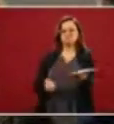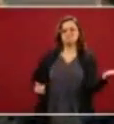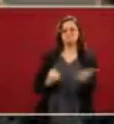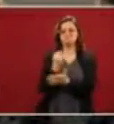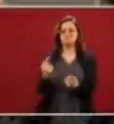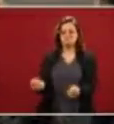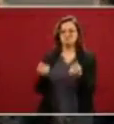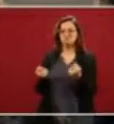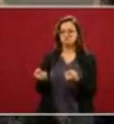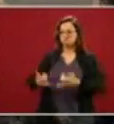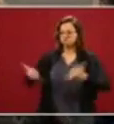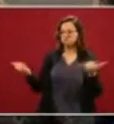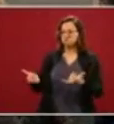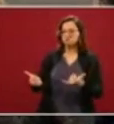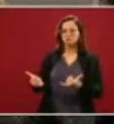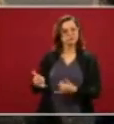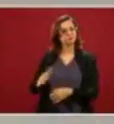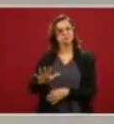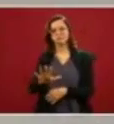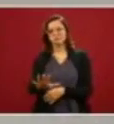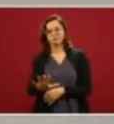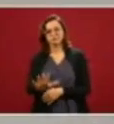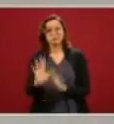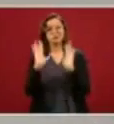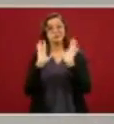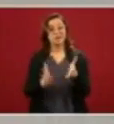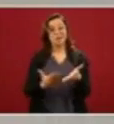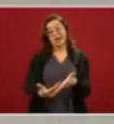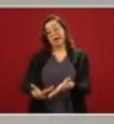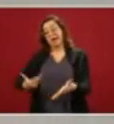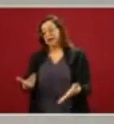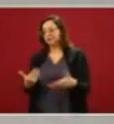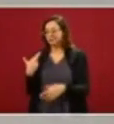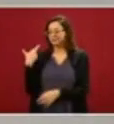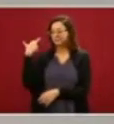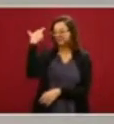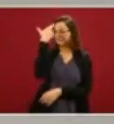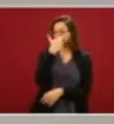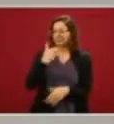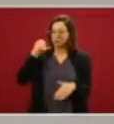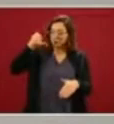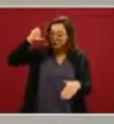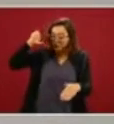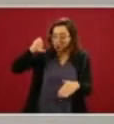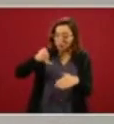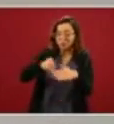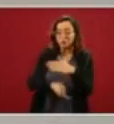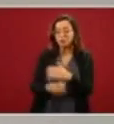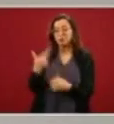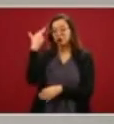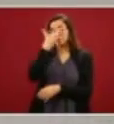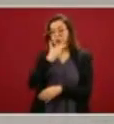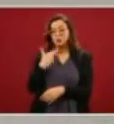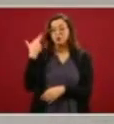no haya sido revisado, al contrario, es algo que fue exhaustivamente revisado durante los casi